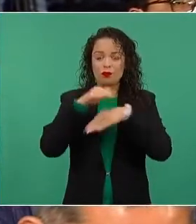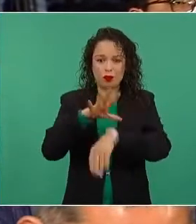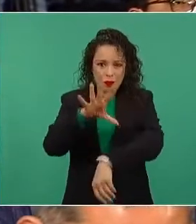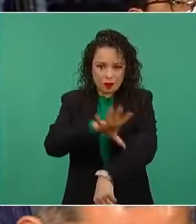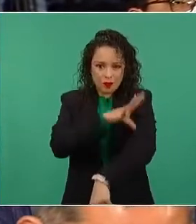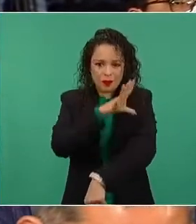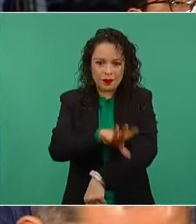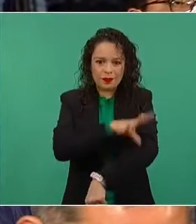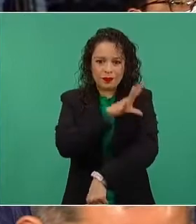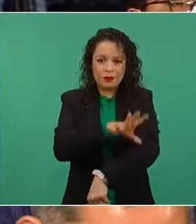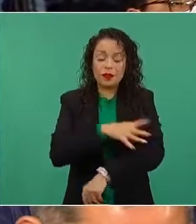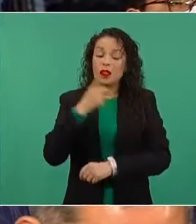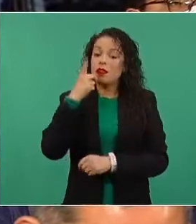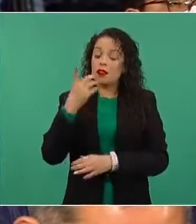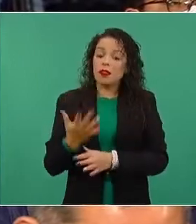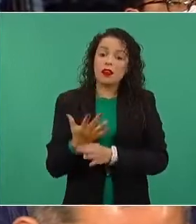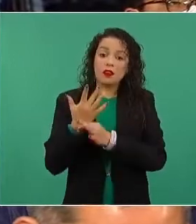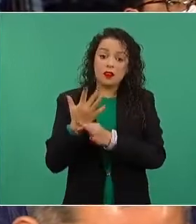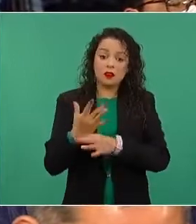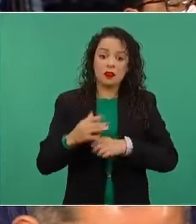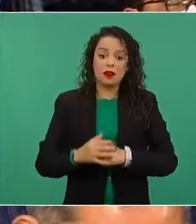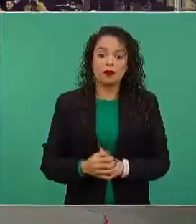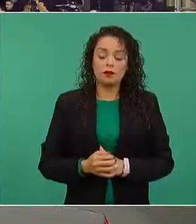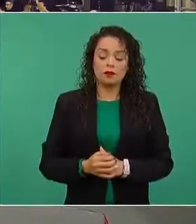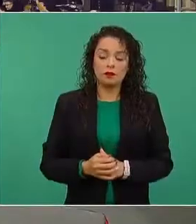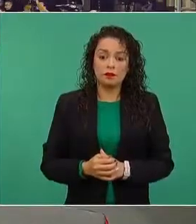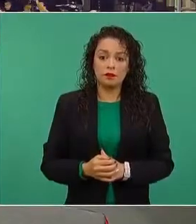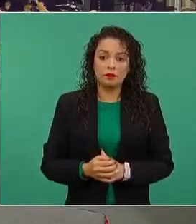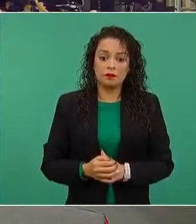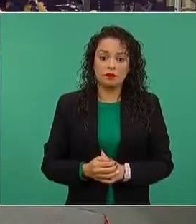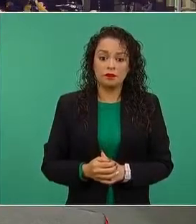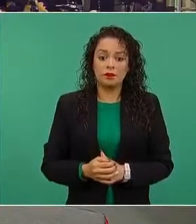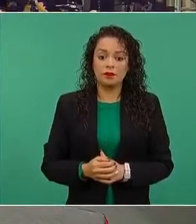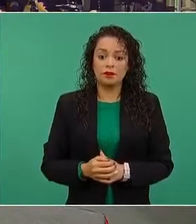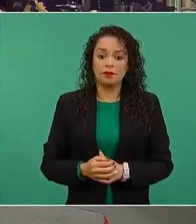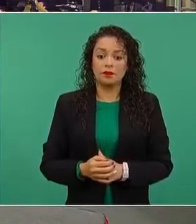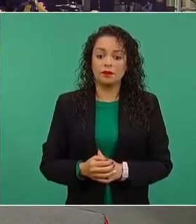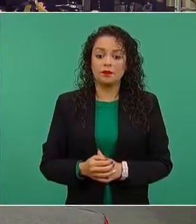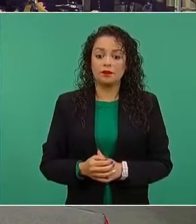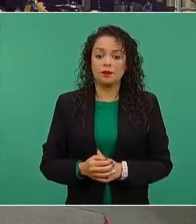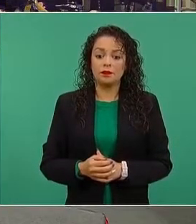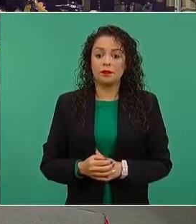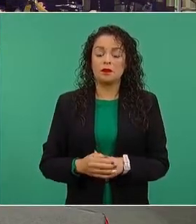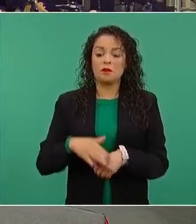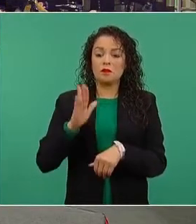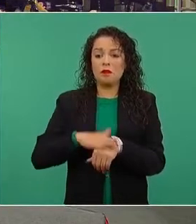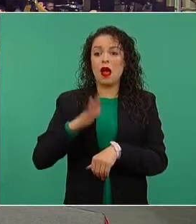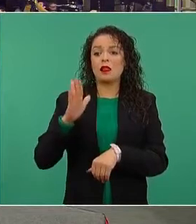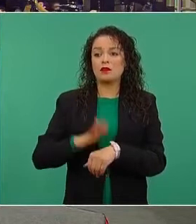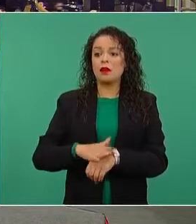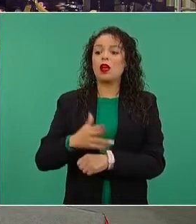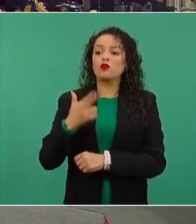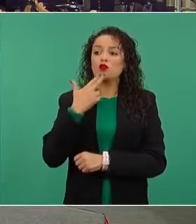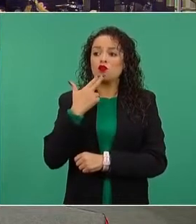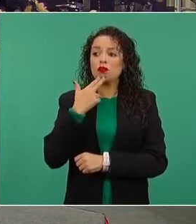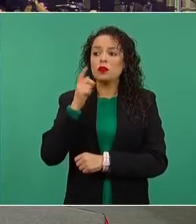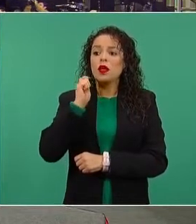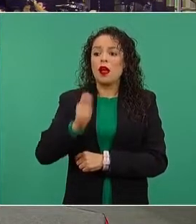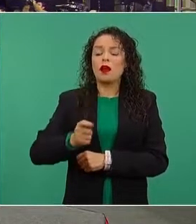proponiendo, hablan de que se va a incrementar el uso del combustóleo, que se